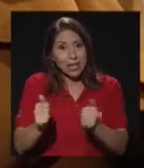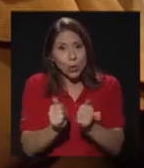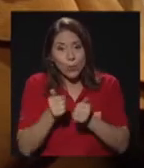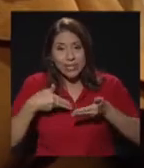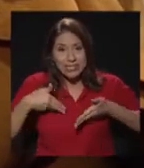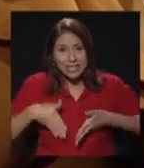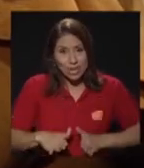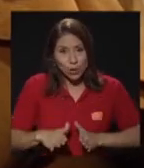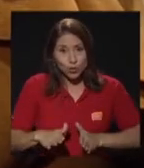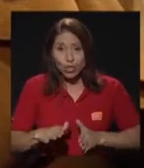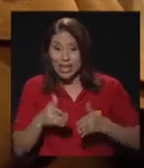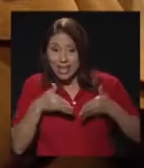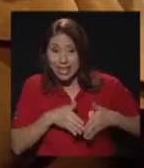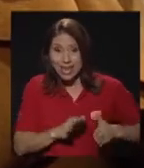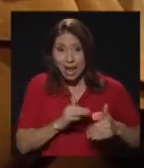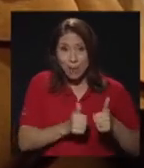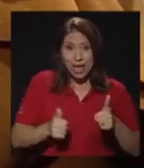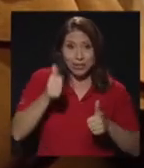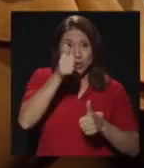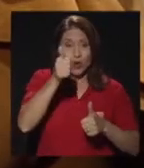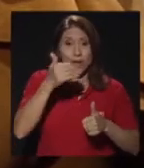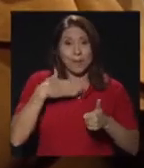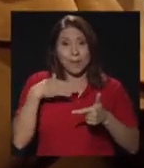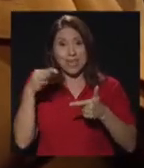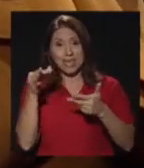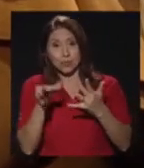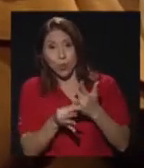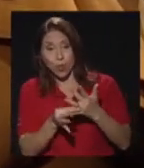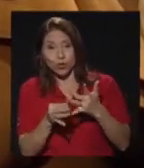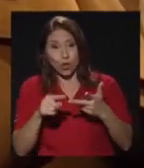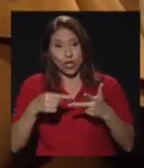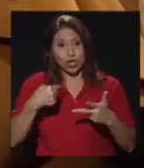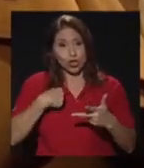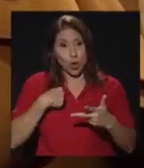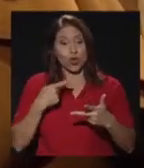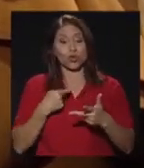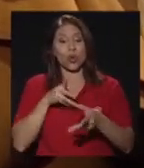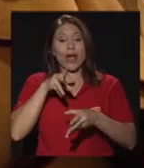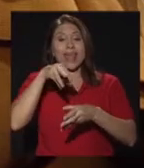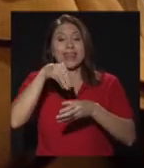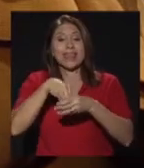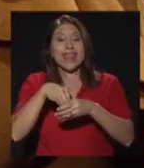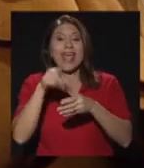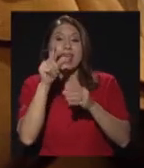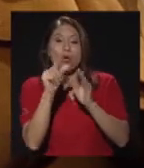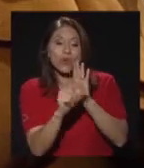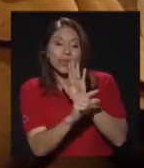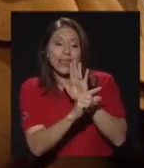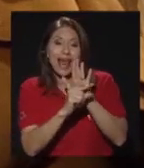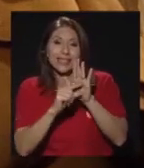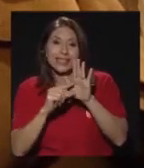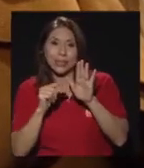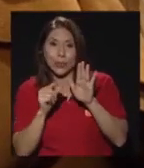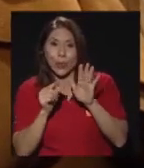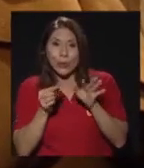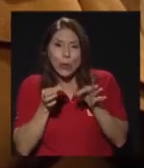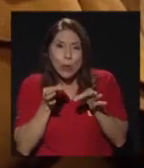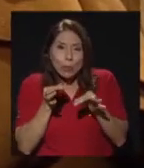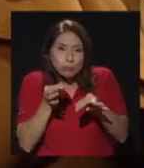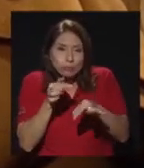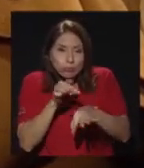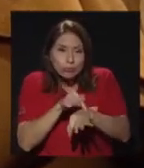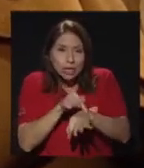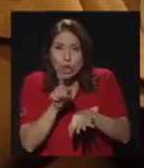mayor y mi esposo y yo entré en un transitorio. En el transitorio no hubo que tanto papeleos, por decirlo